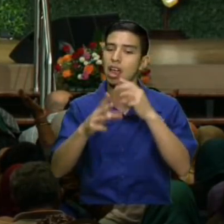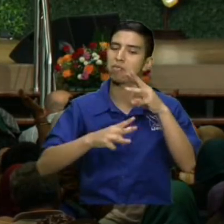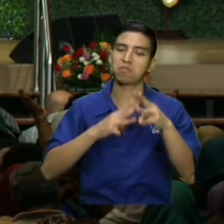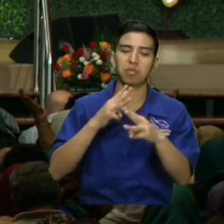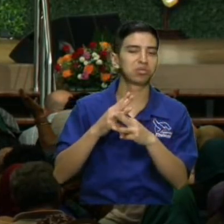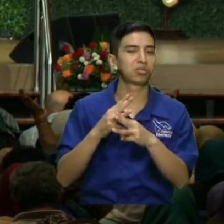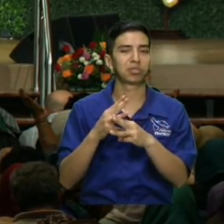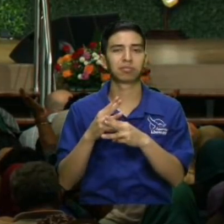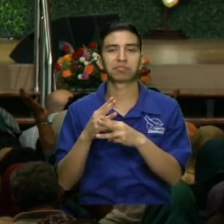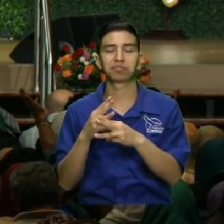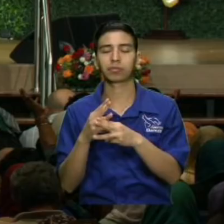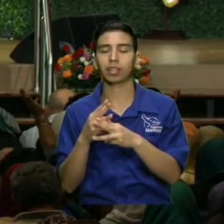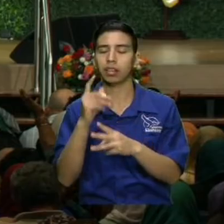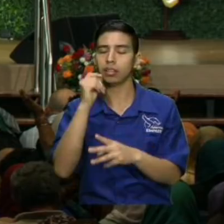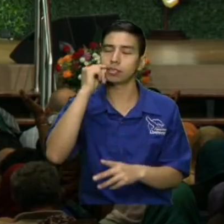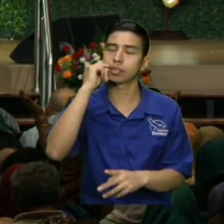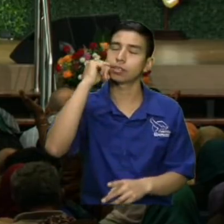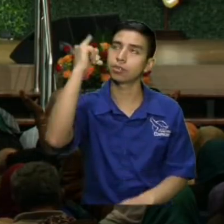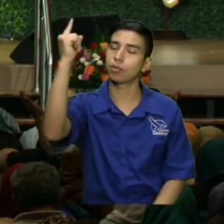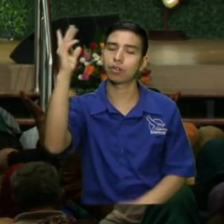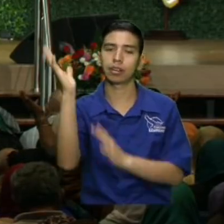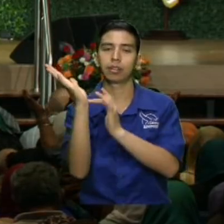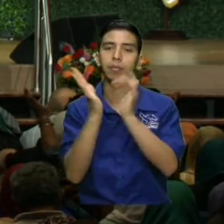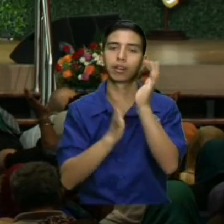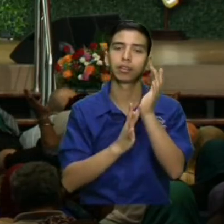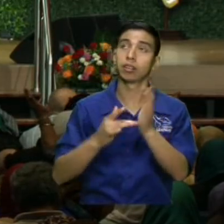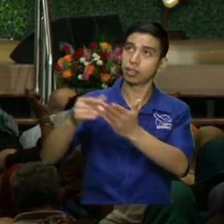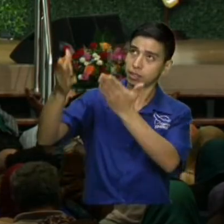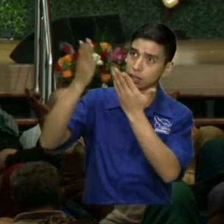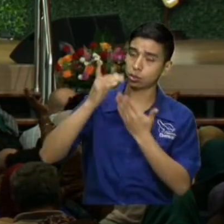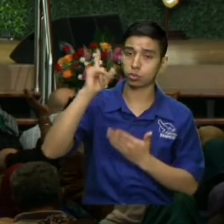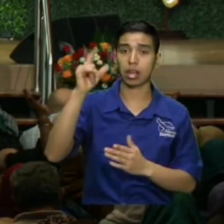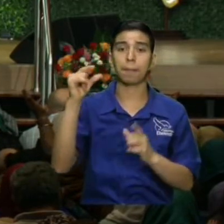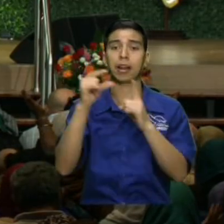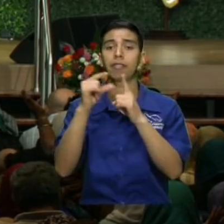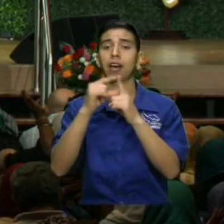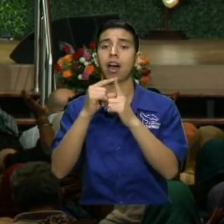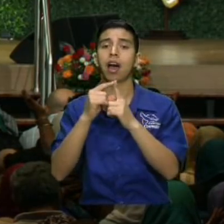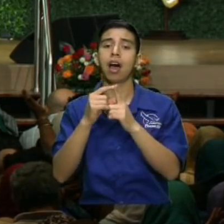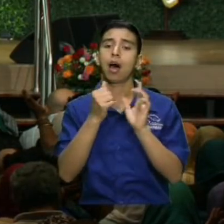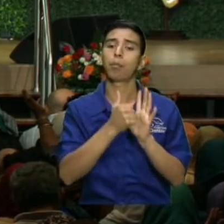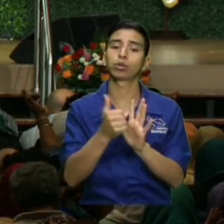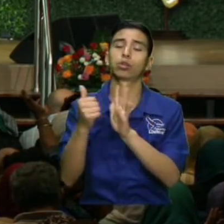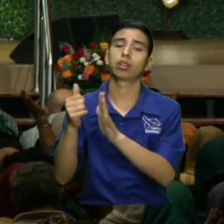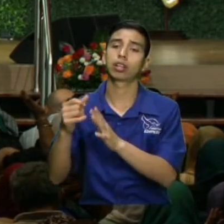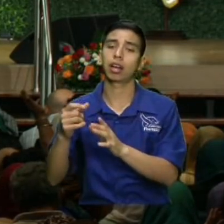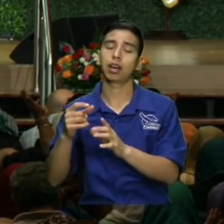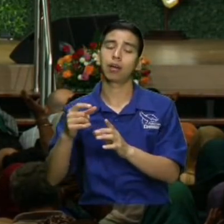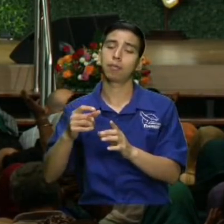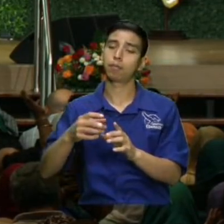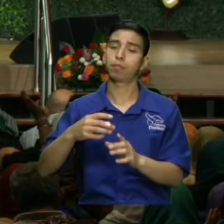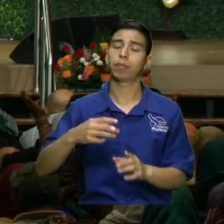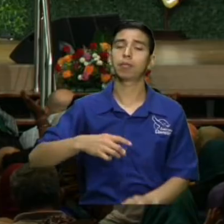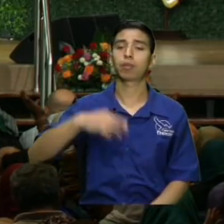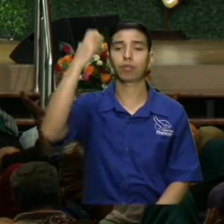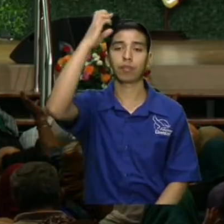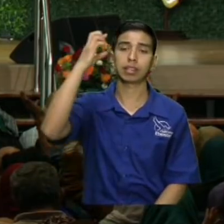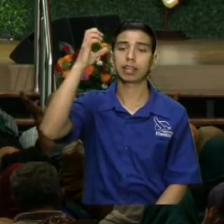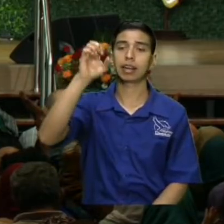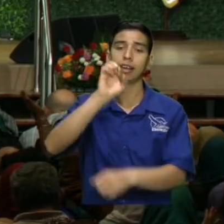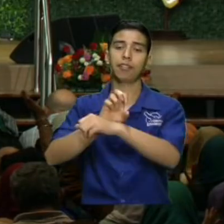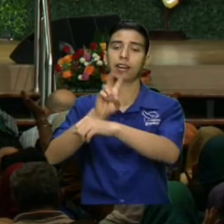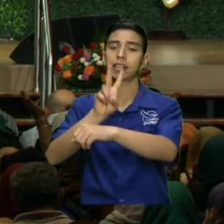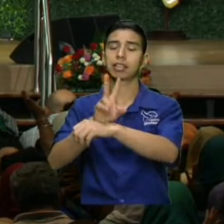Señor, en el nombre de Jesús, danos una palabra apostólica, profética, evangelística, pastoral y magistral.